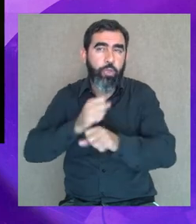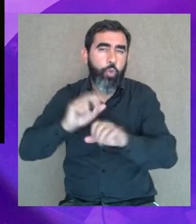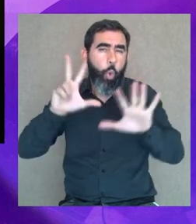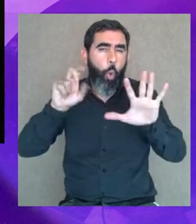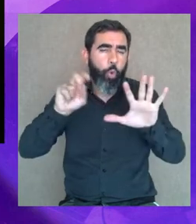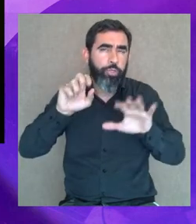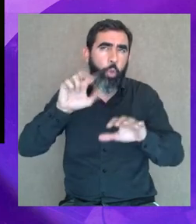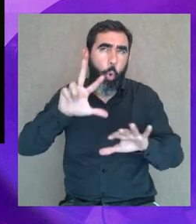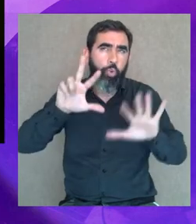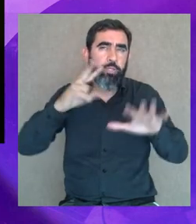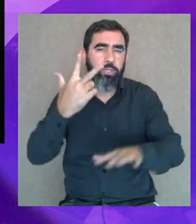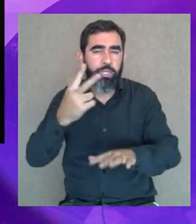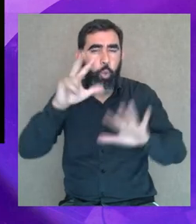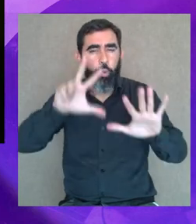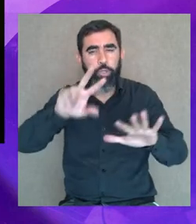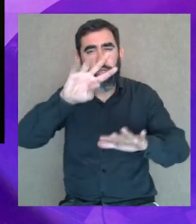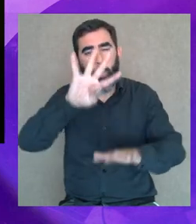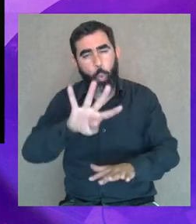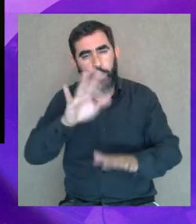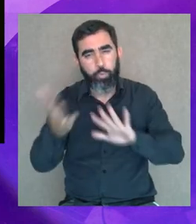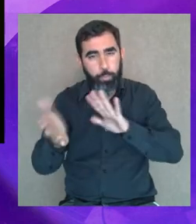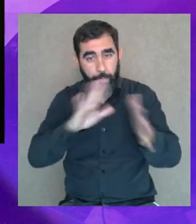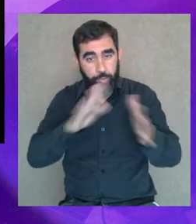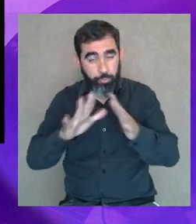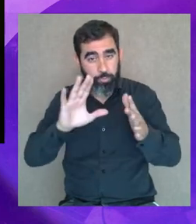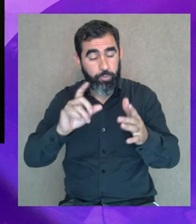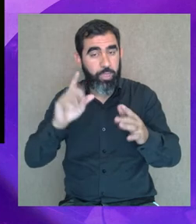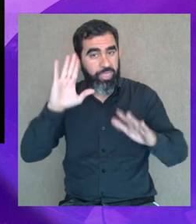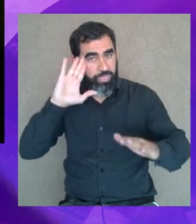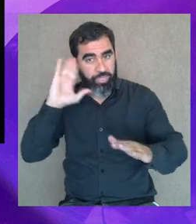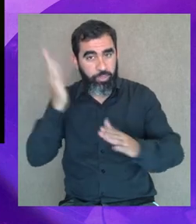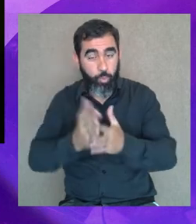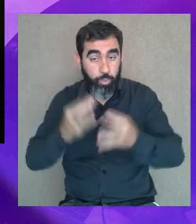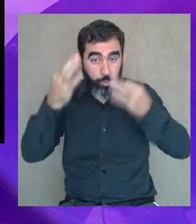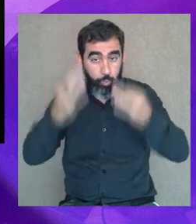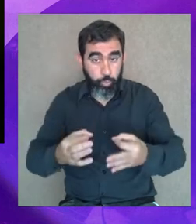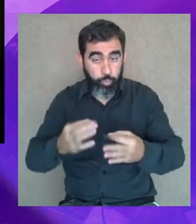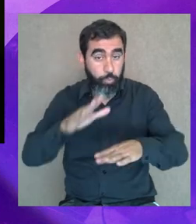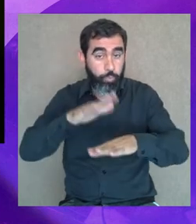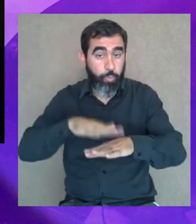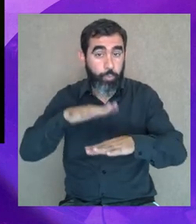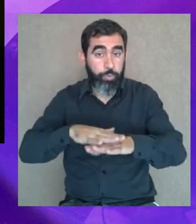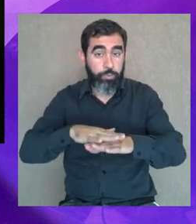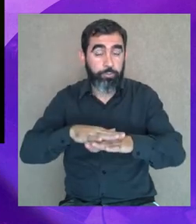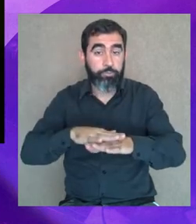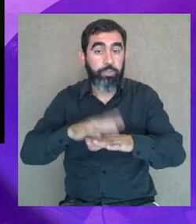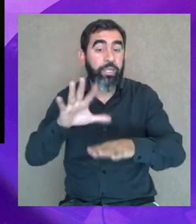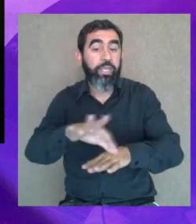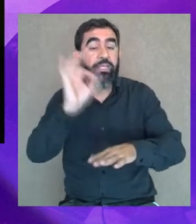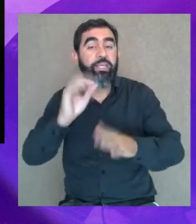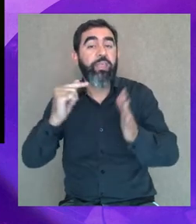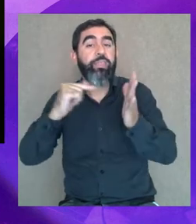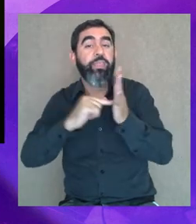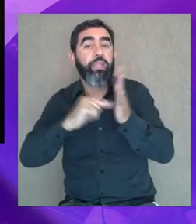80 83 84 postrimerías de la dictadura cuando se nombraron se eligieron